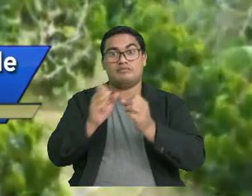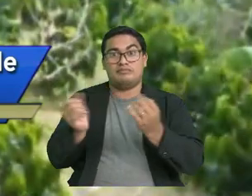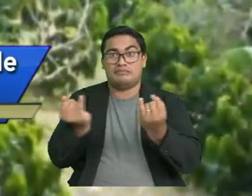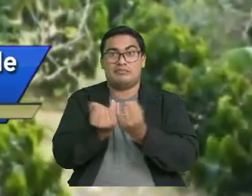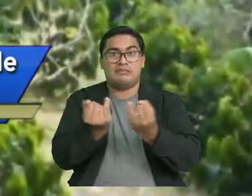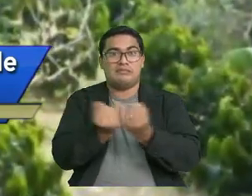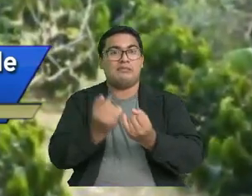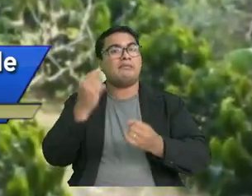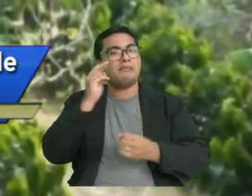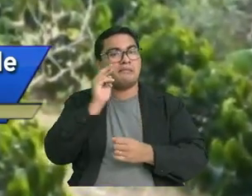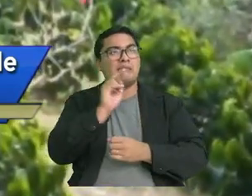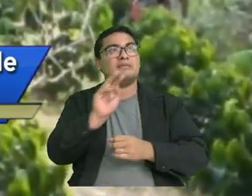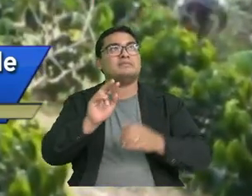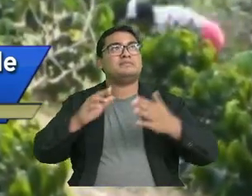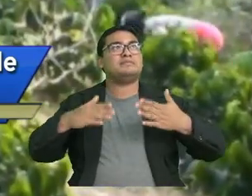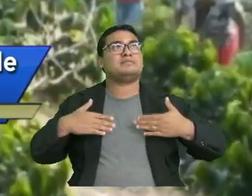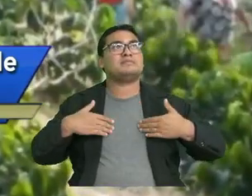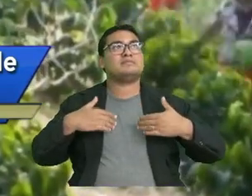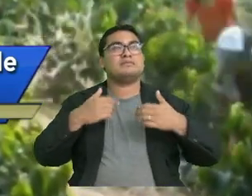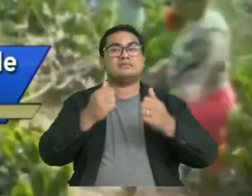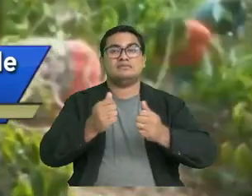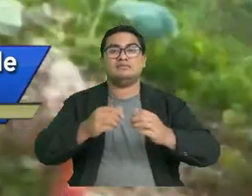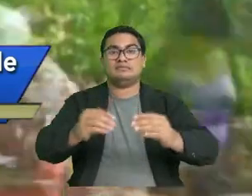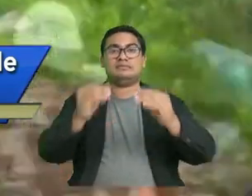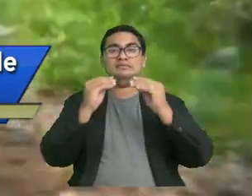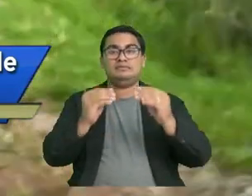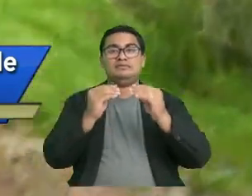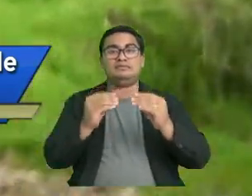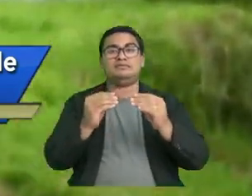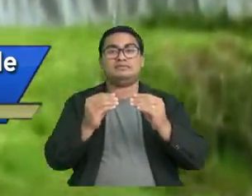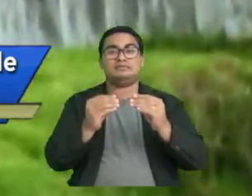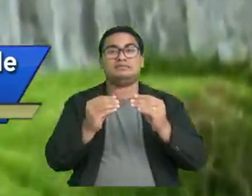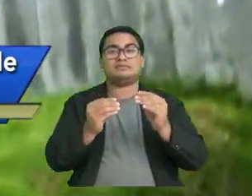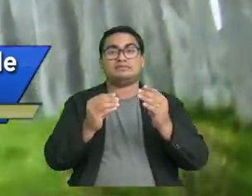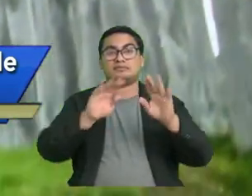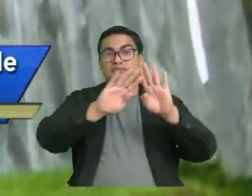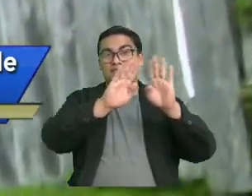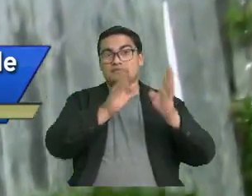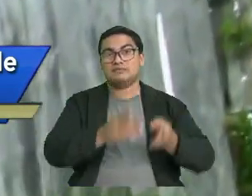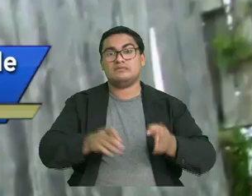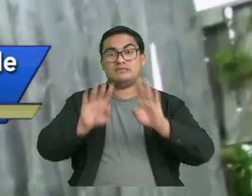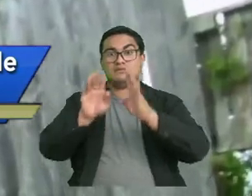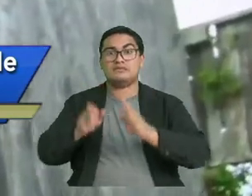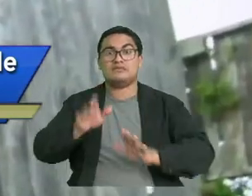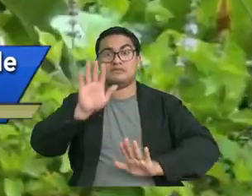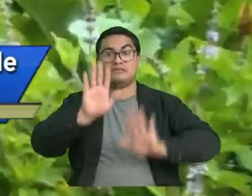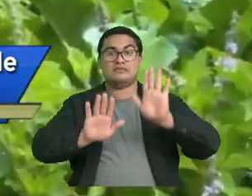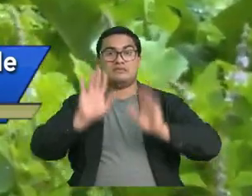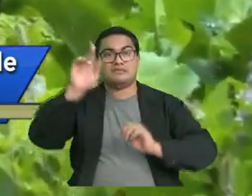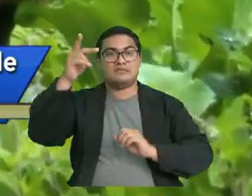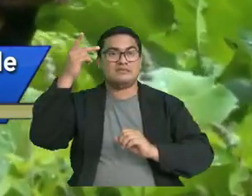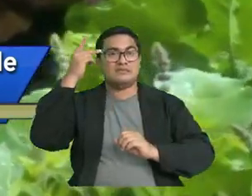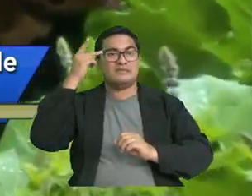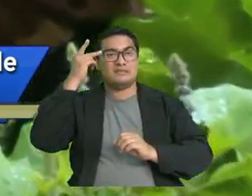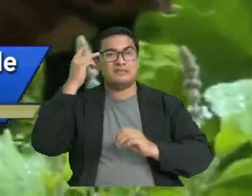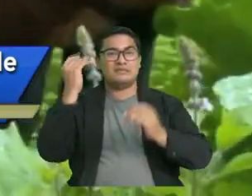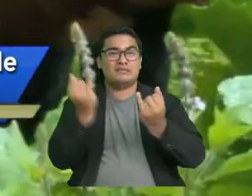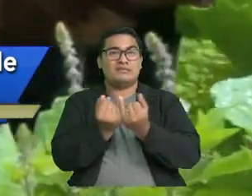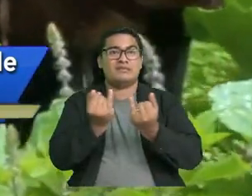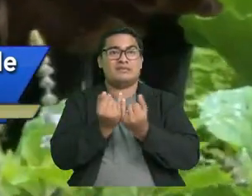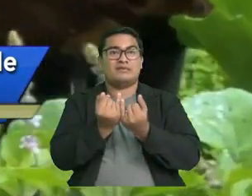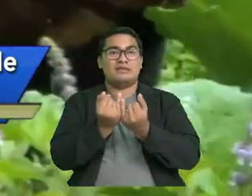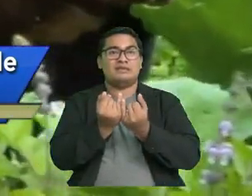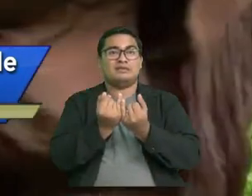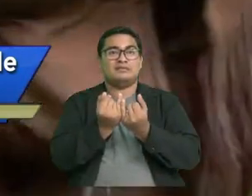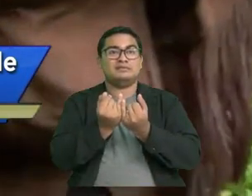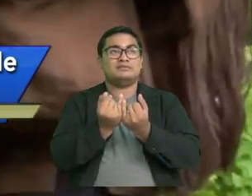en la salud, el acceso a la salud, a la educación, a la participación política, y también lo estamos